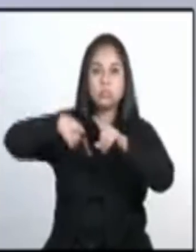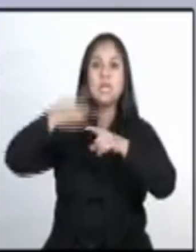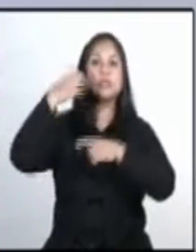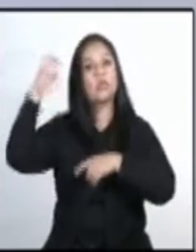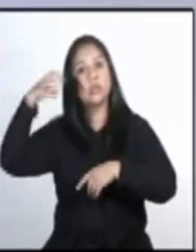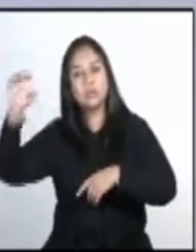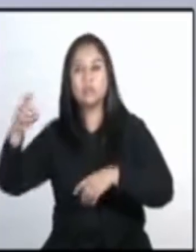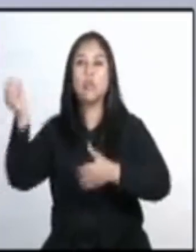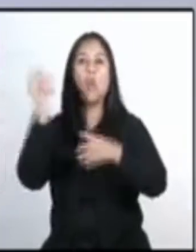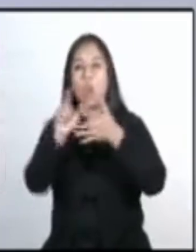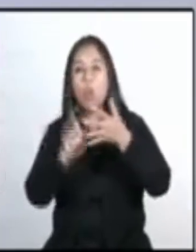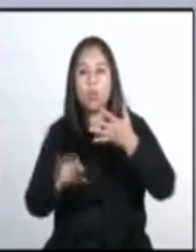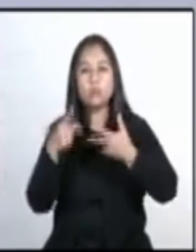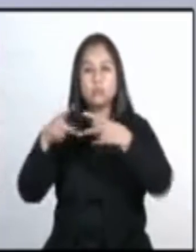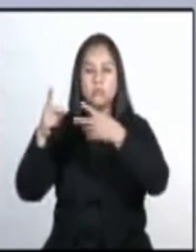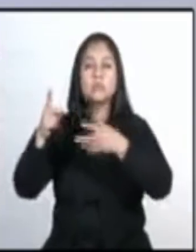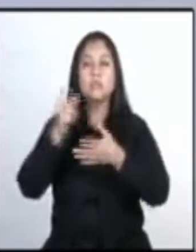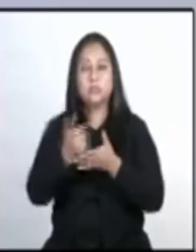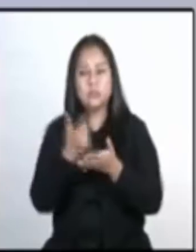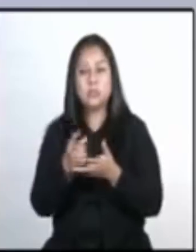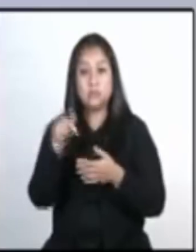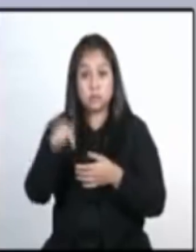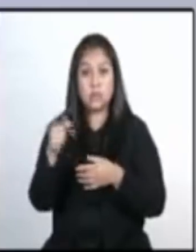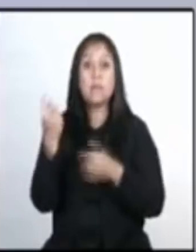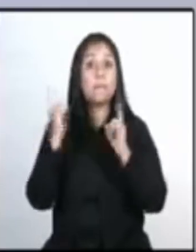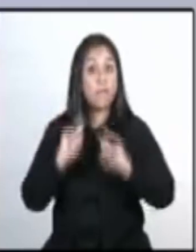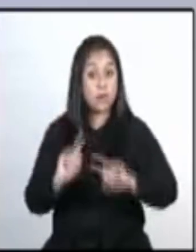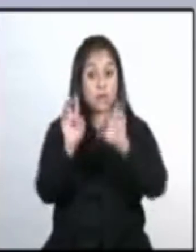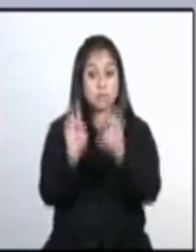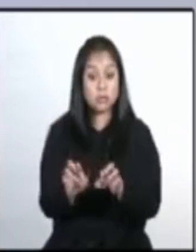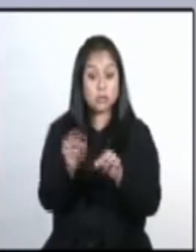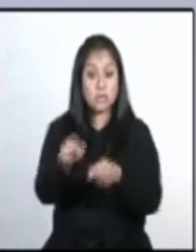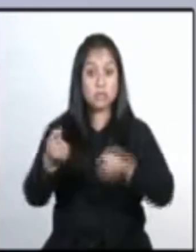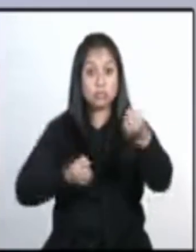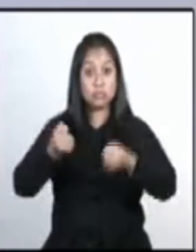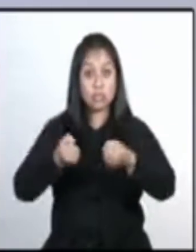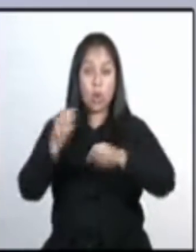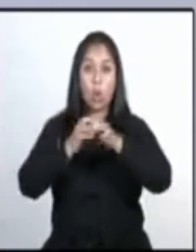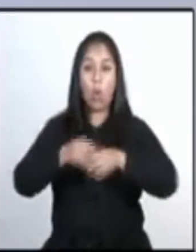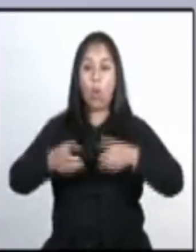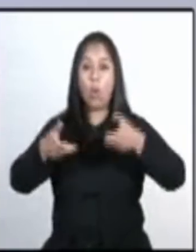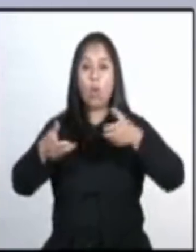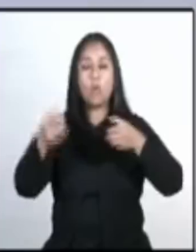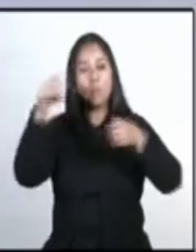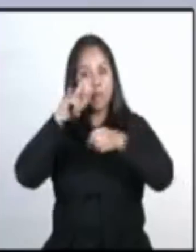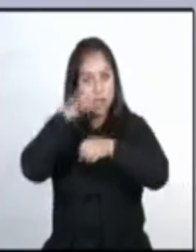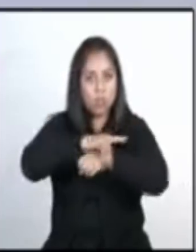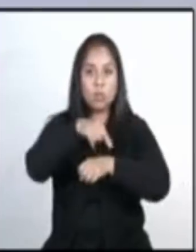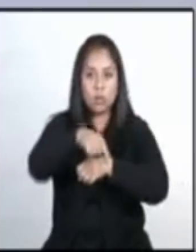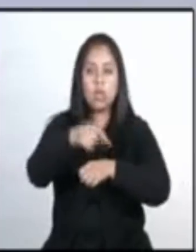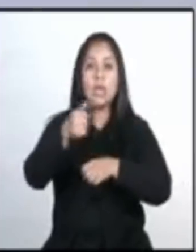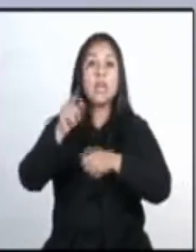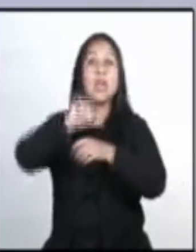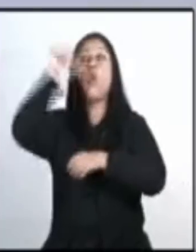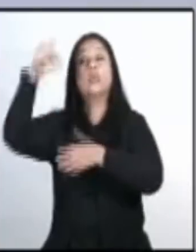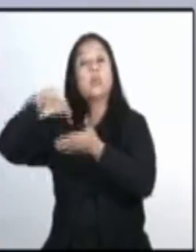suministros y puertos, haciendo la salvedad que quienes conduzcan esos trailers o esos contenedores que vengan de fuera del